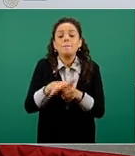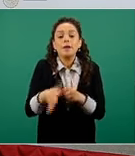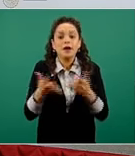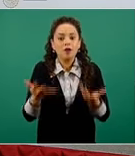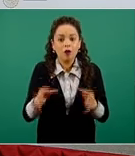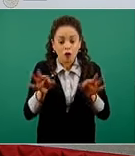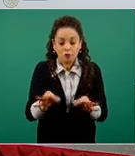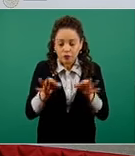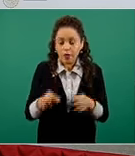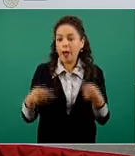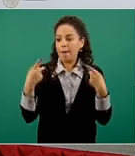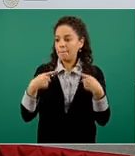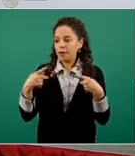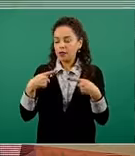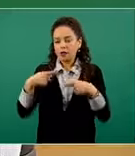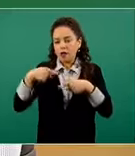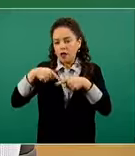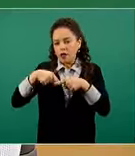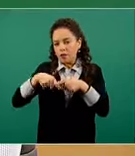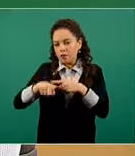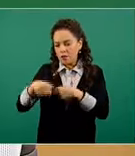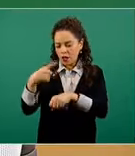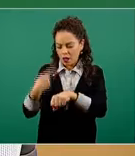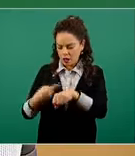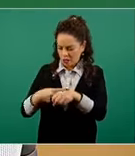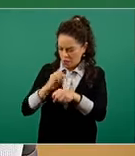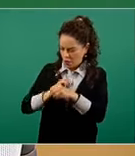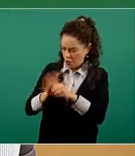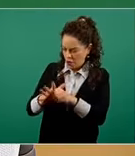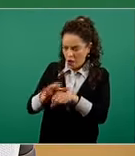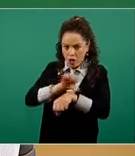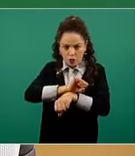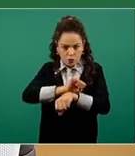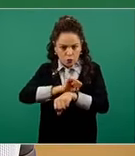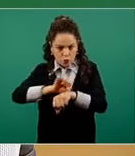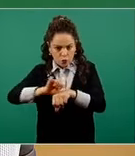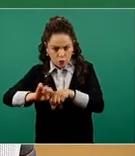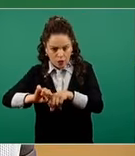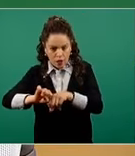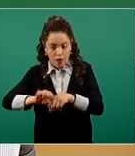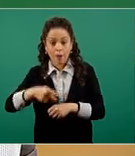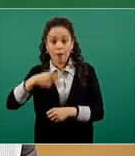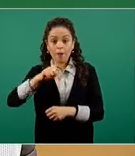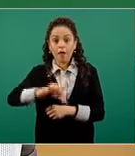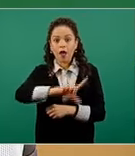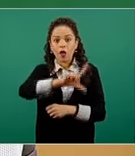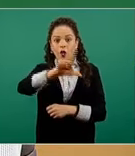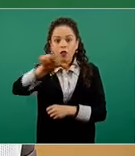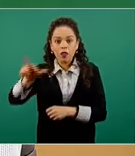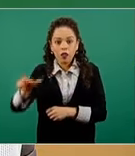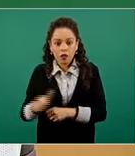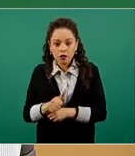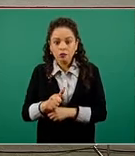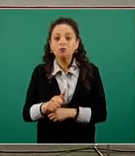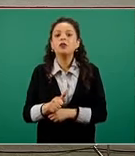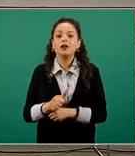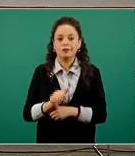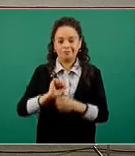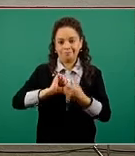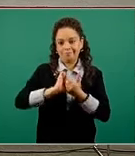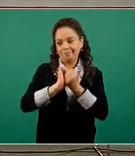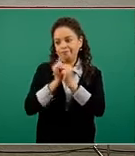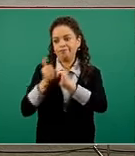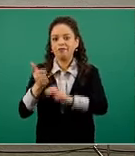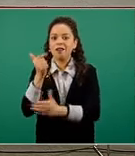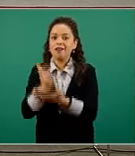personas que inician con un COVID leve, pero que luego pasarán a formar parte de este 20% cuando venga un COVID grave. Y si yo